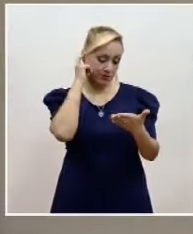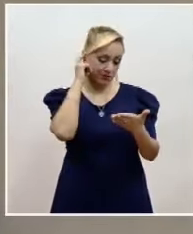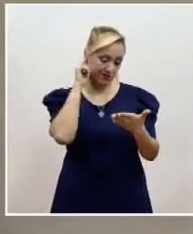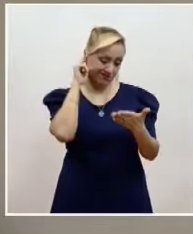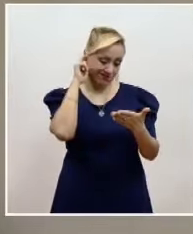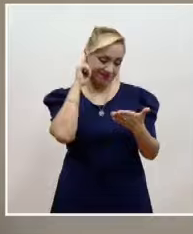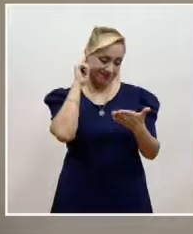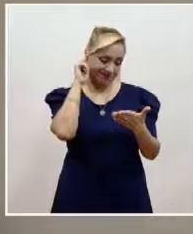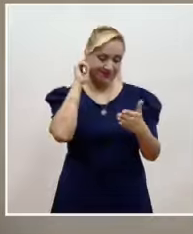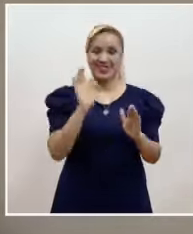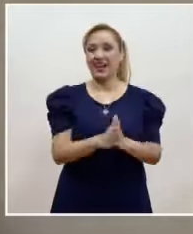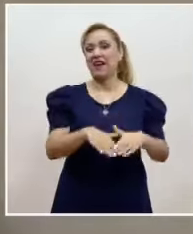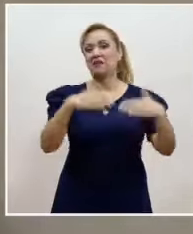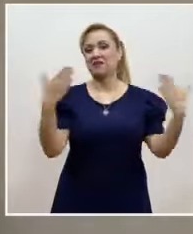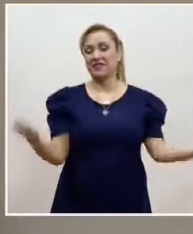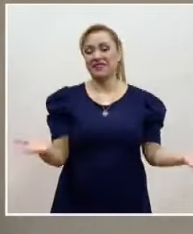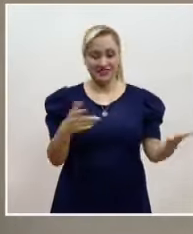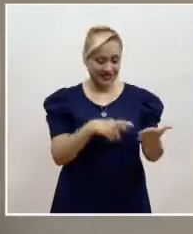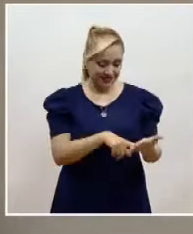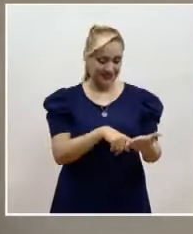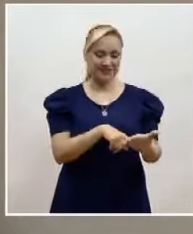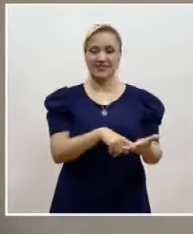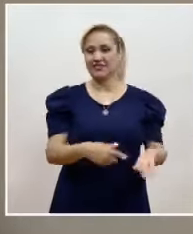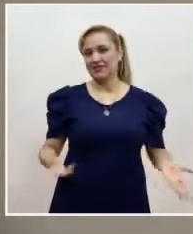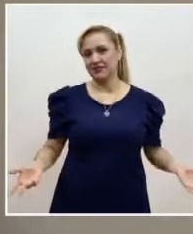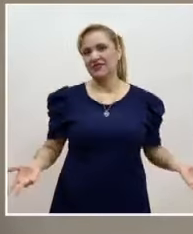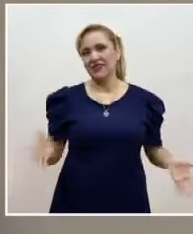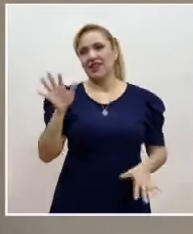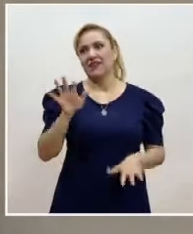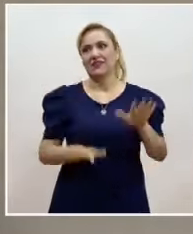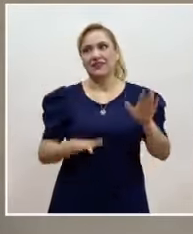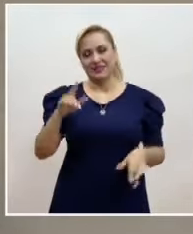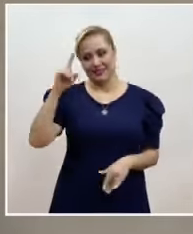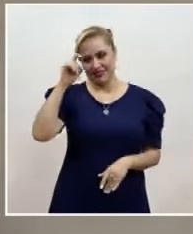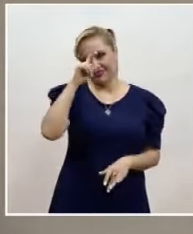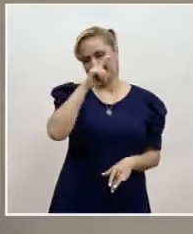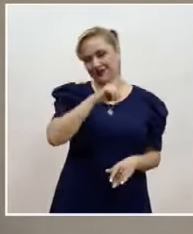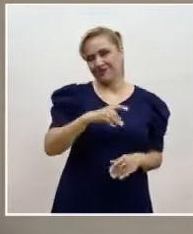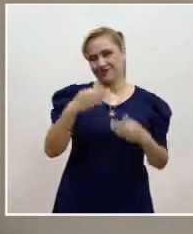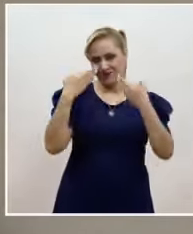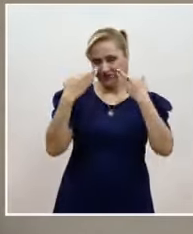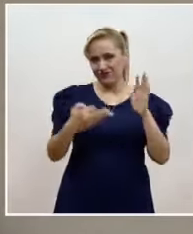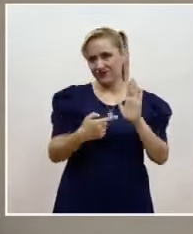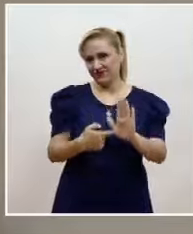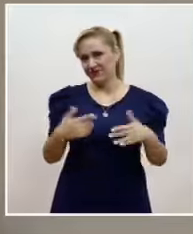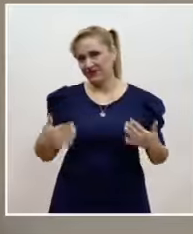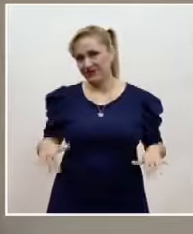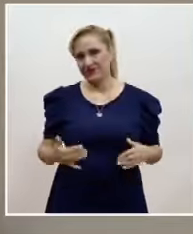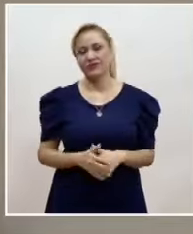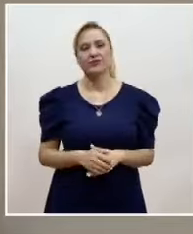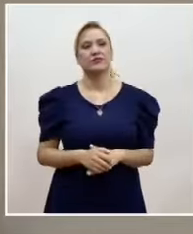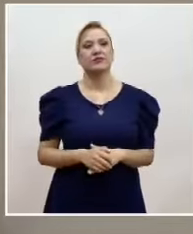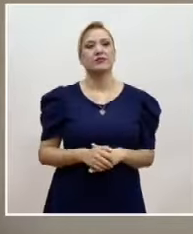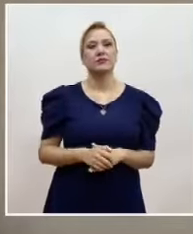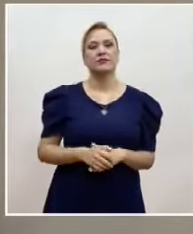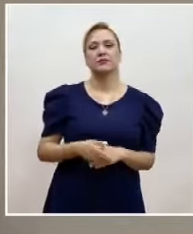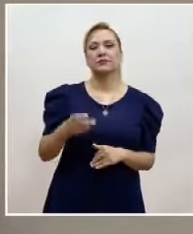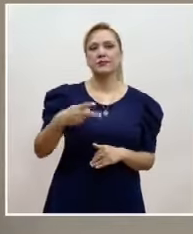abrir la forma en la que suceden los procesos y eso es una lucha constante dentro de la regulación.